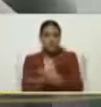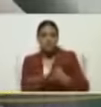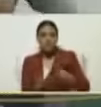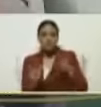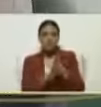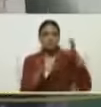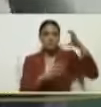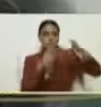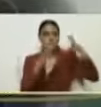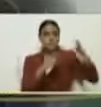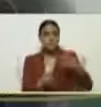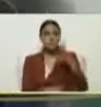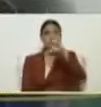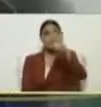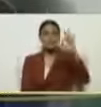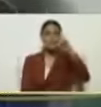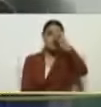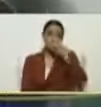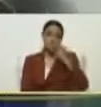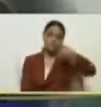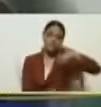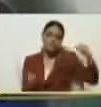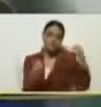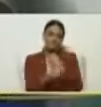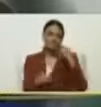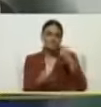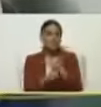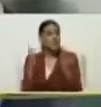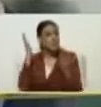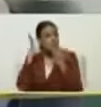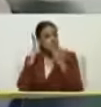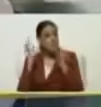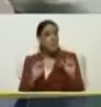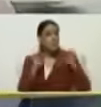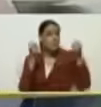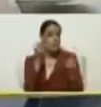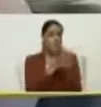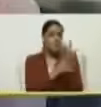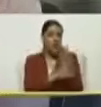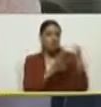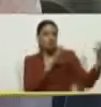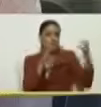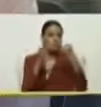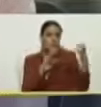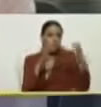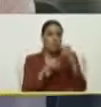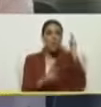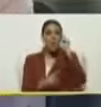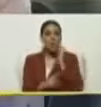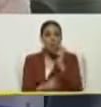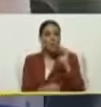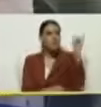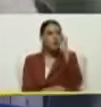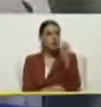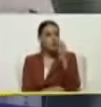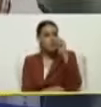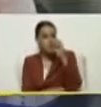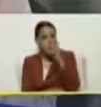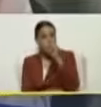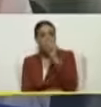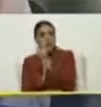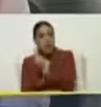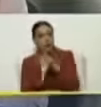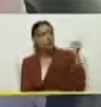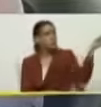luchas de 500 años, desde Guaycaipuro, Negro Primero, Bolívar, Zamora, Simón